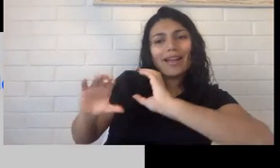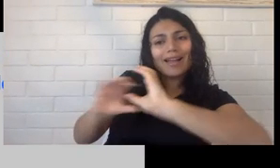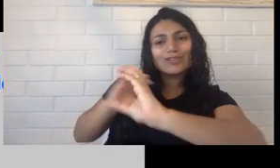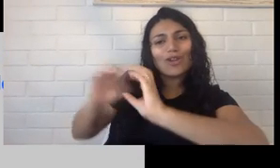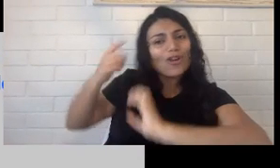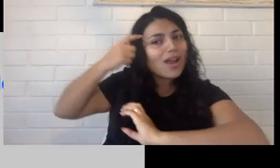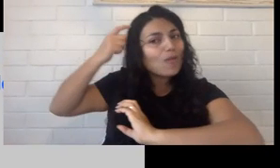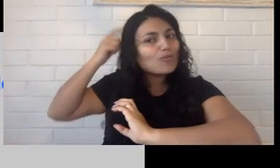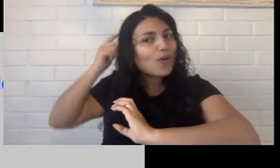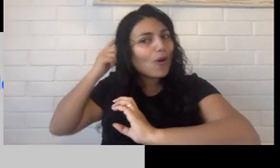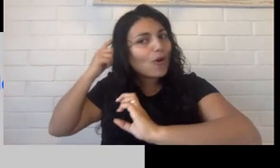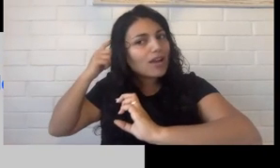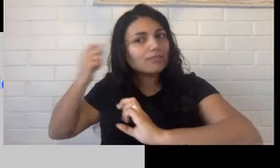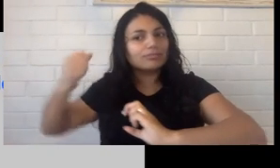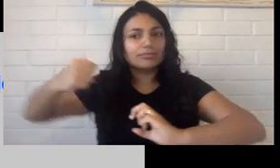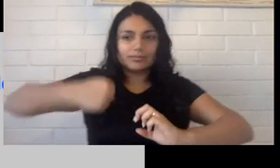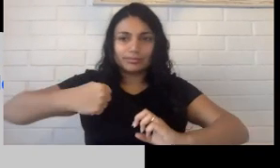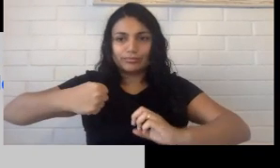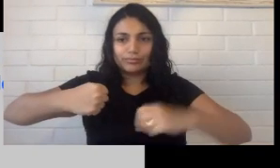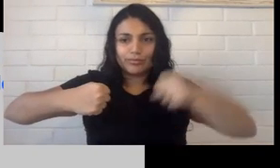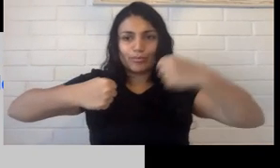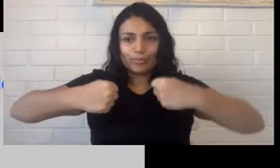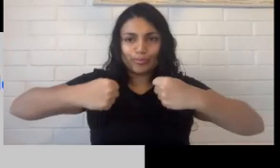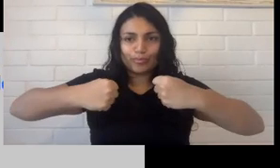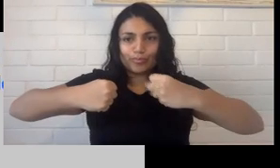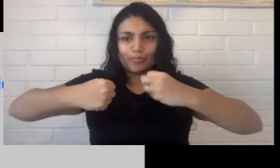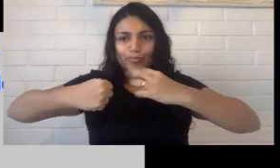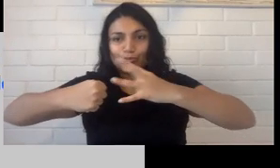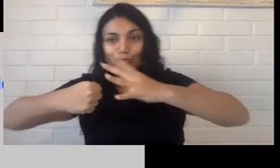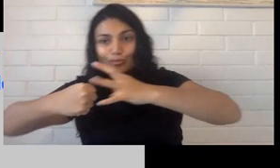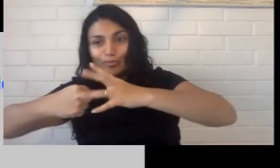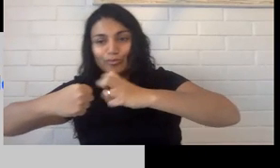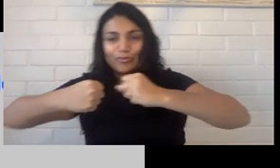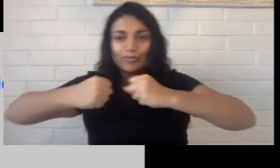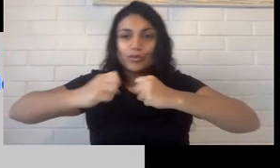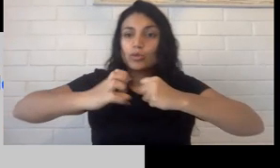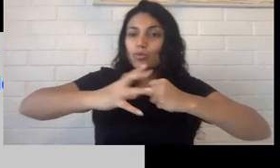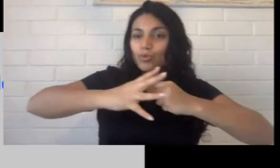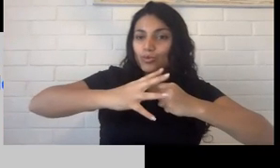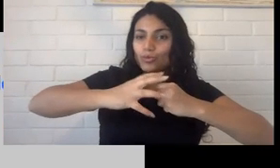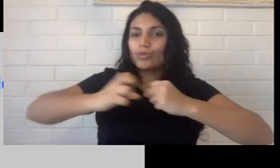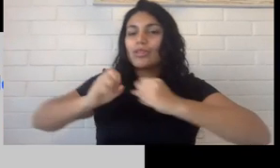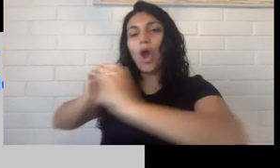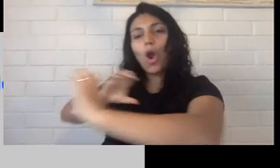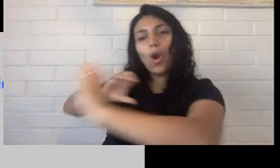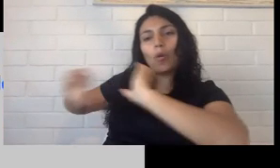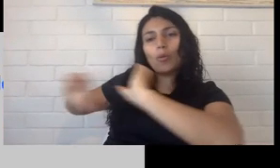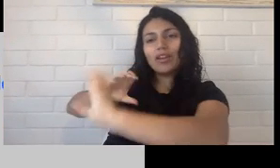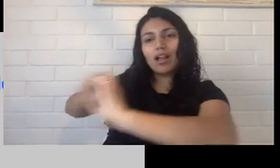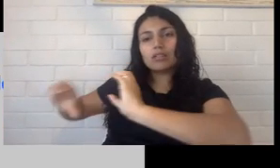La comunicación entre neuronas se realiza por medio de actividad